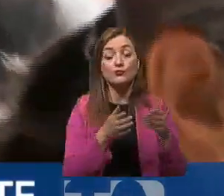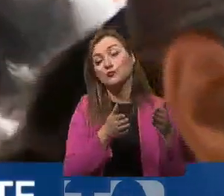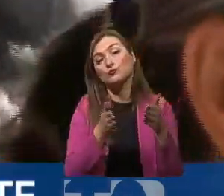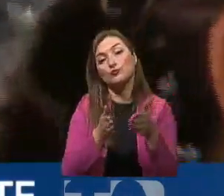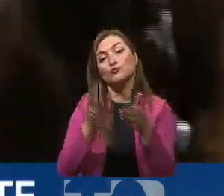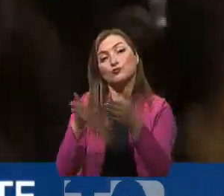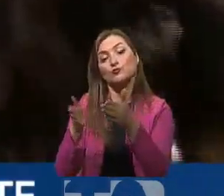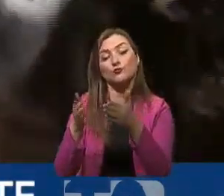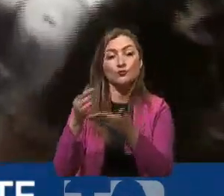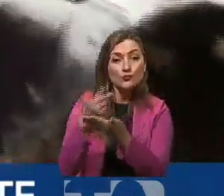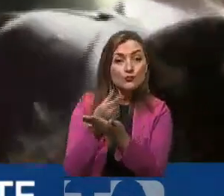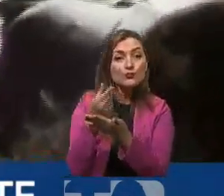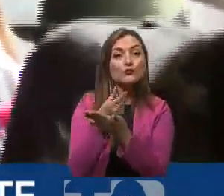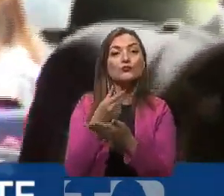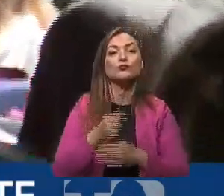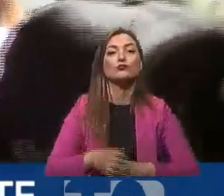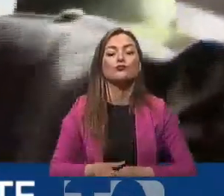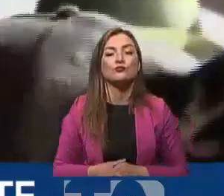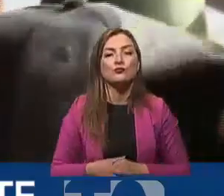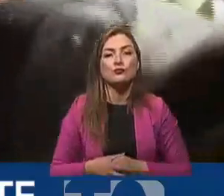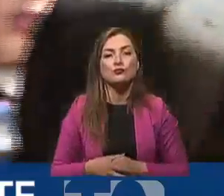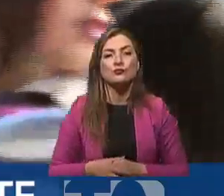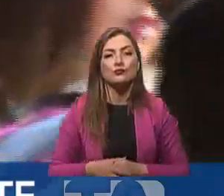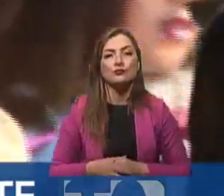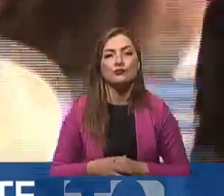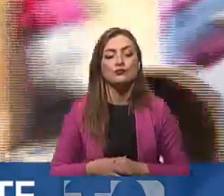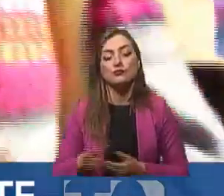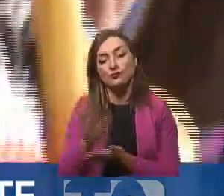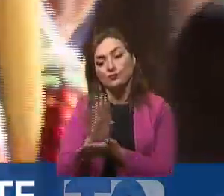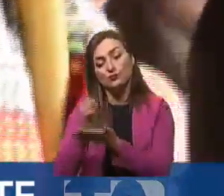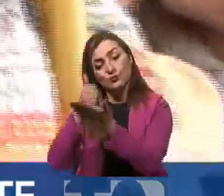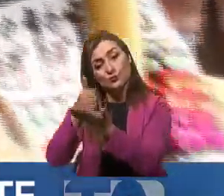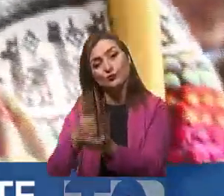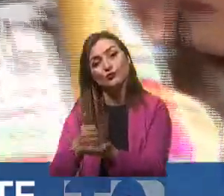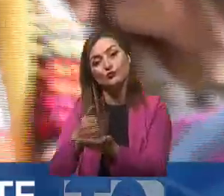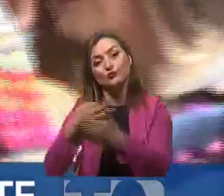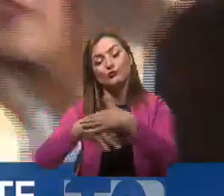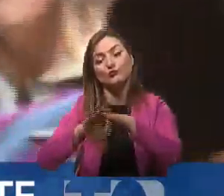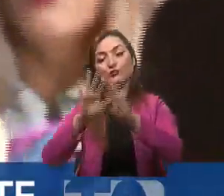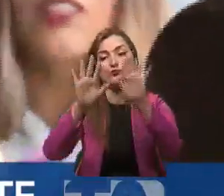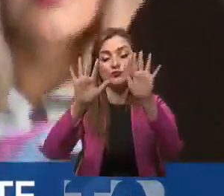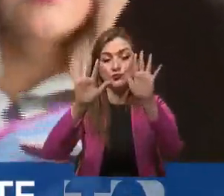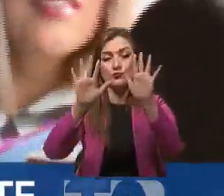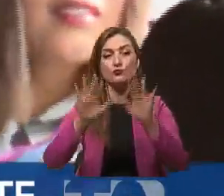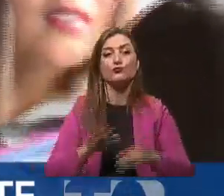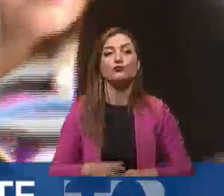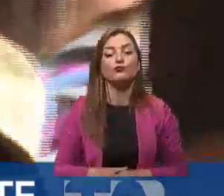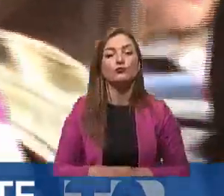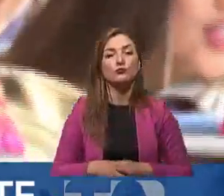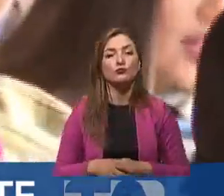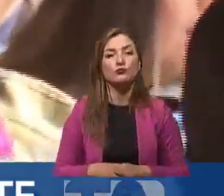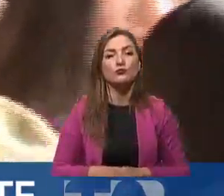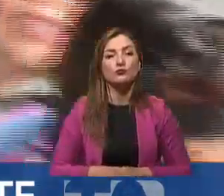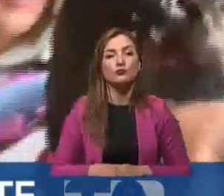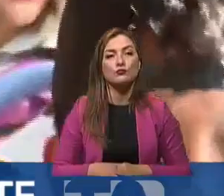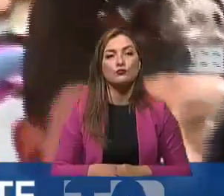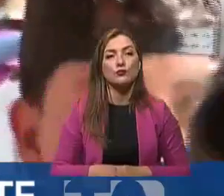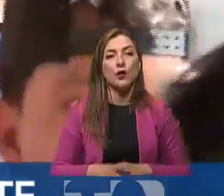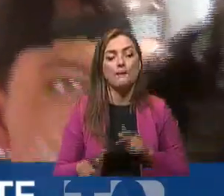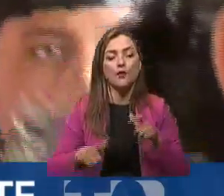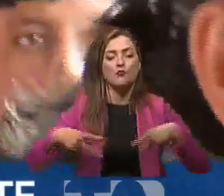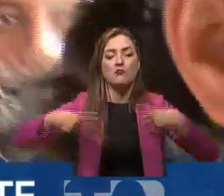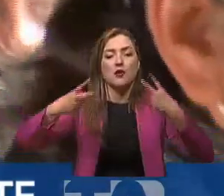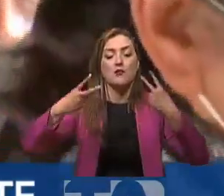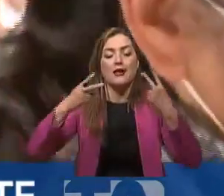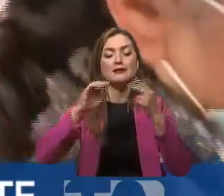como justamente Guamaní, que son los barrios beneficiados, estimamos que son 10, hablamos de un estimado de 6.000